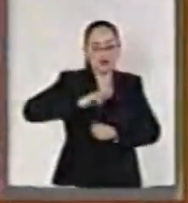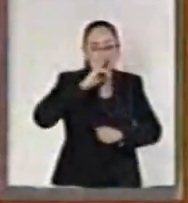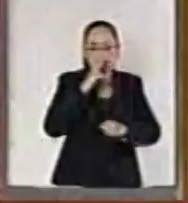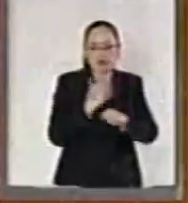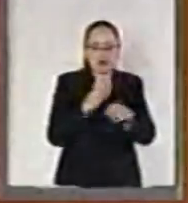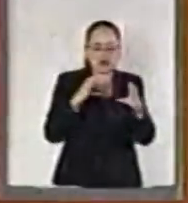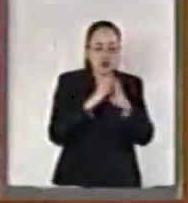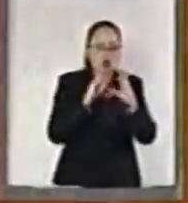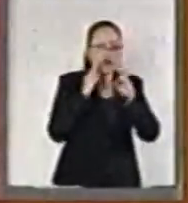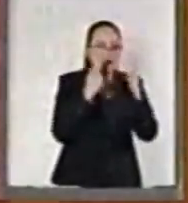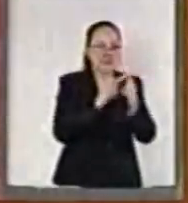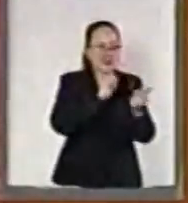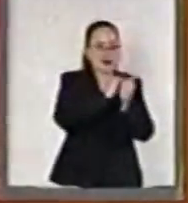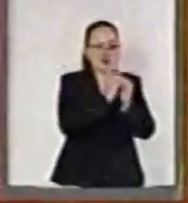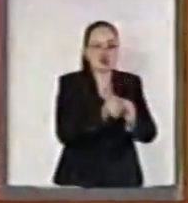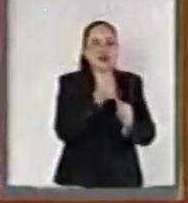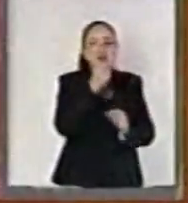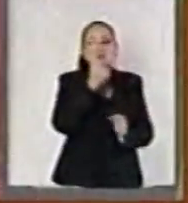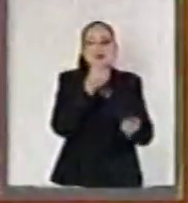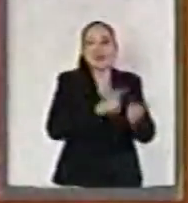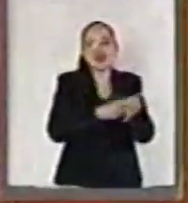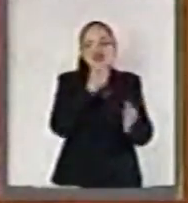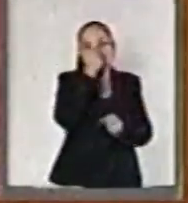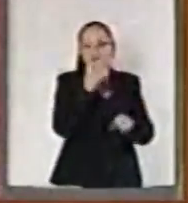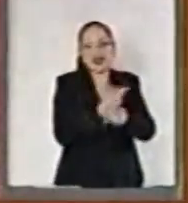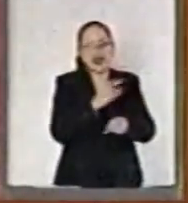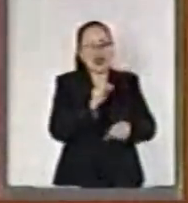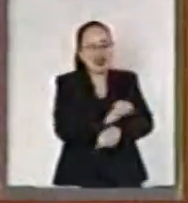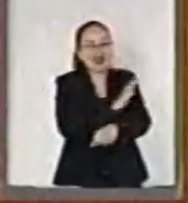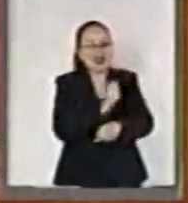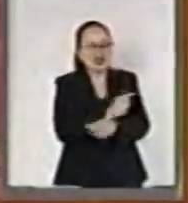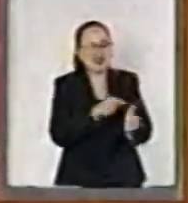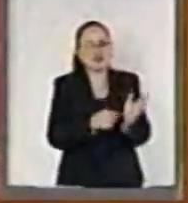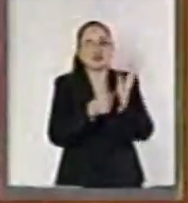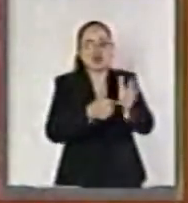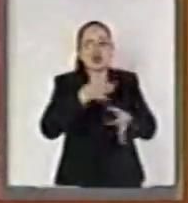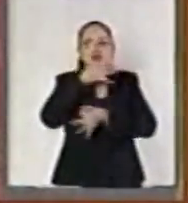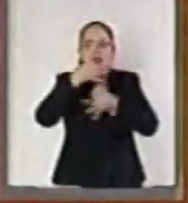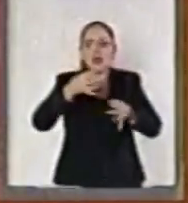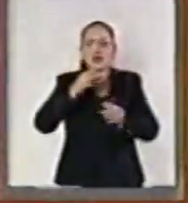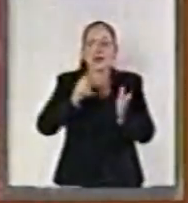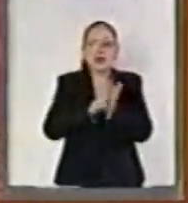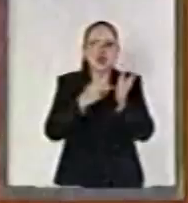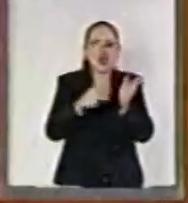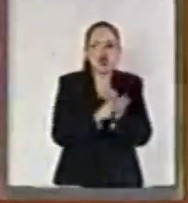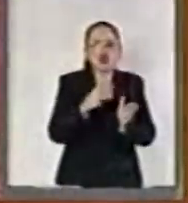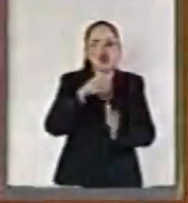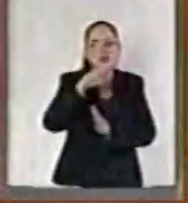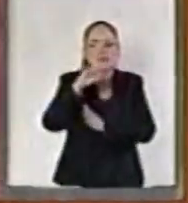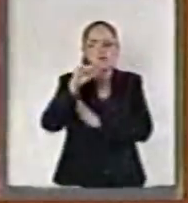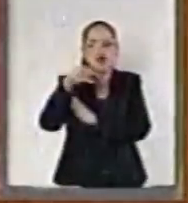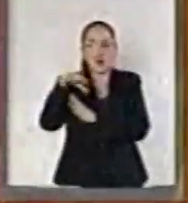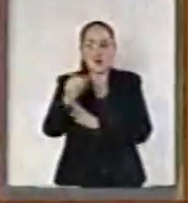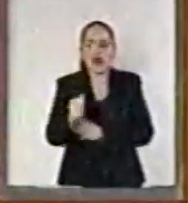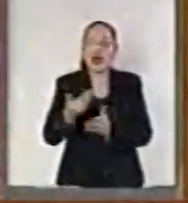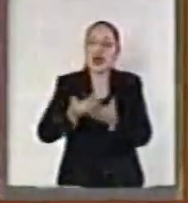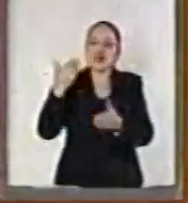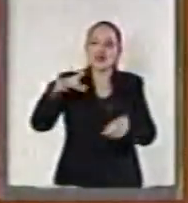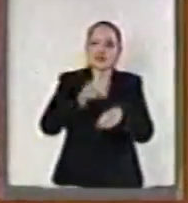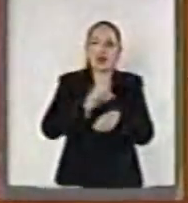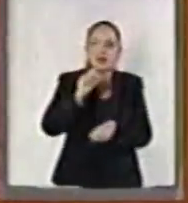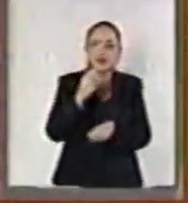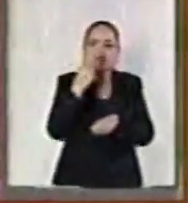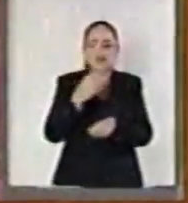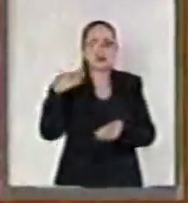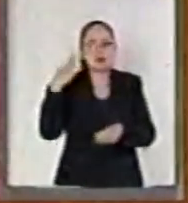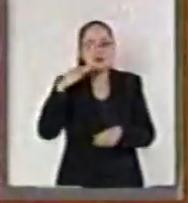Políticas de Transformación Industrial de la Secretaría de Energía, dijo al periódico Reforma el 23 de marzo que el